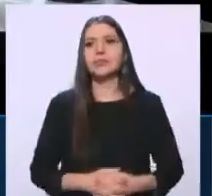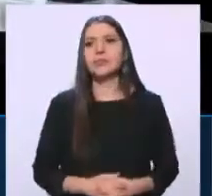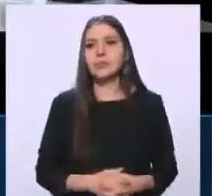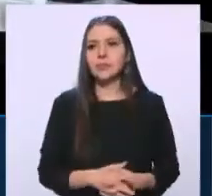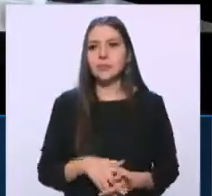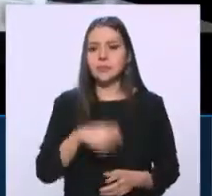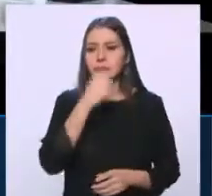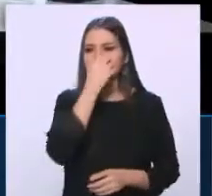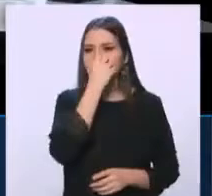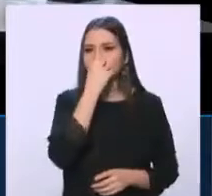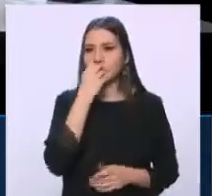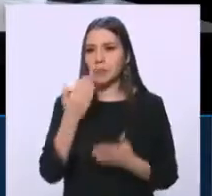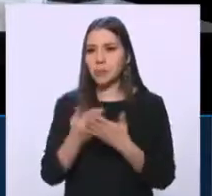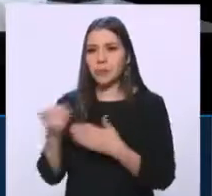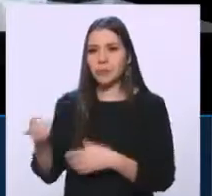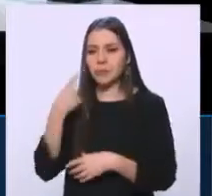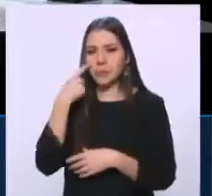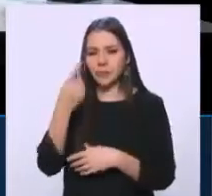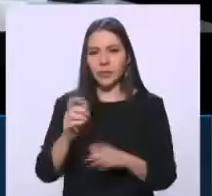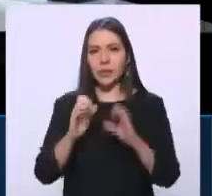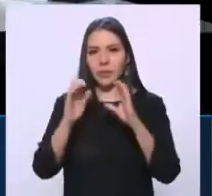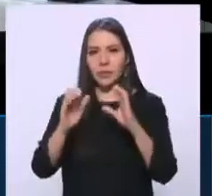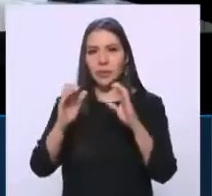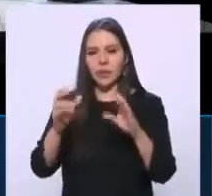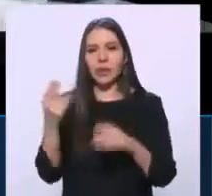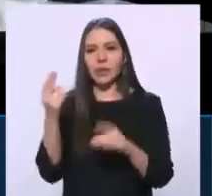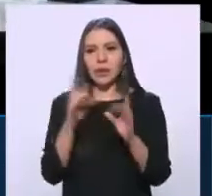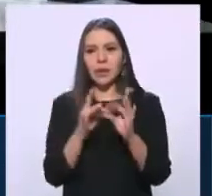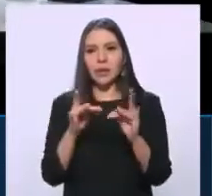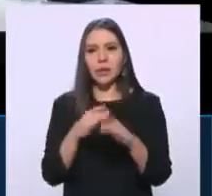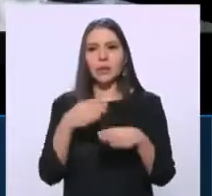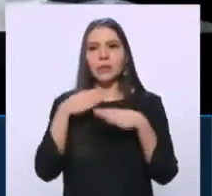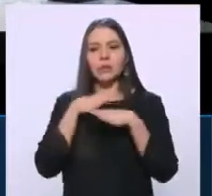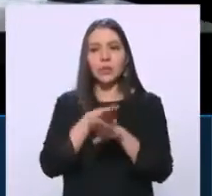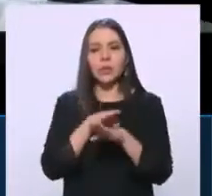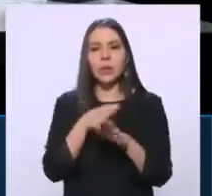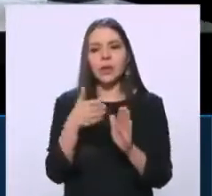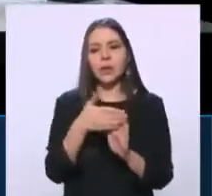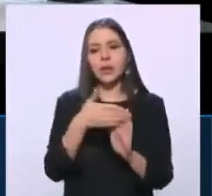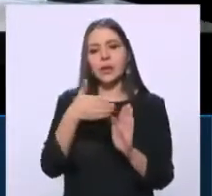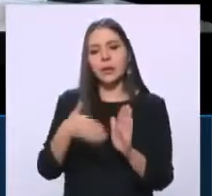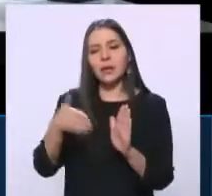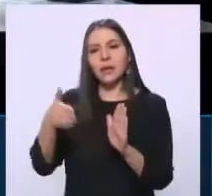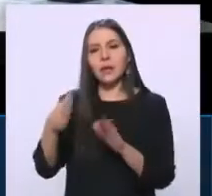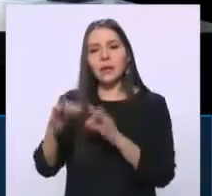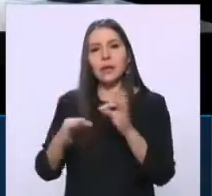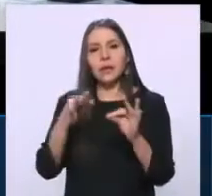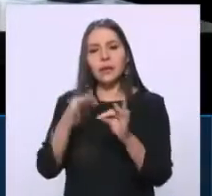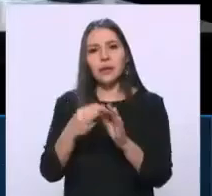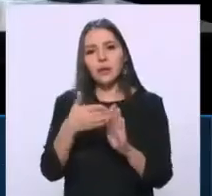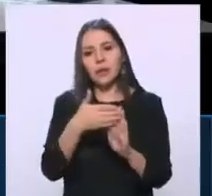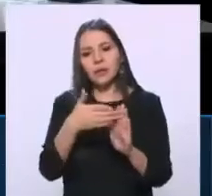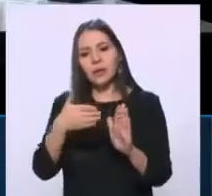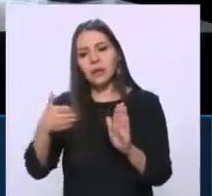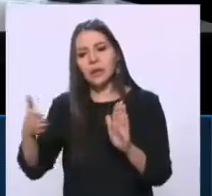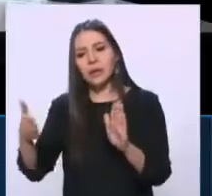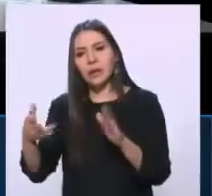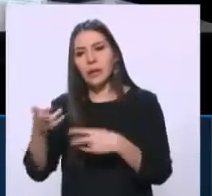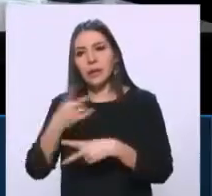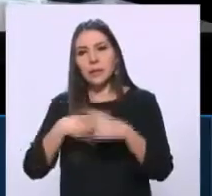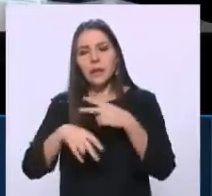Antonio, en esto que mencionas de las fases que se cumplen en este proceso que culmina en ese